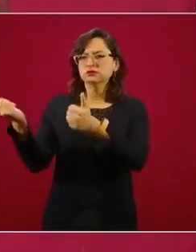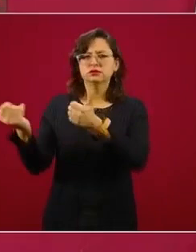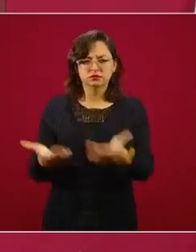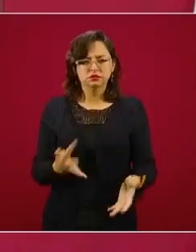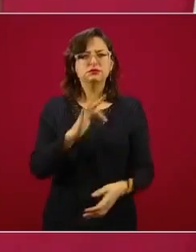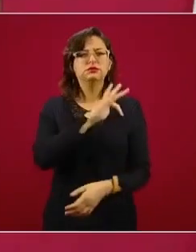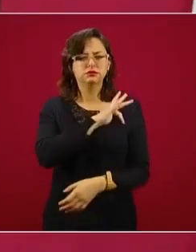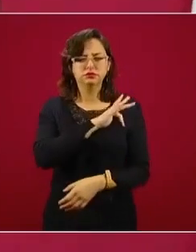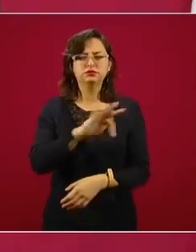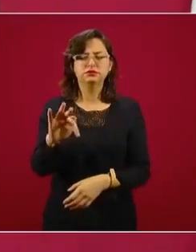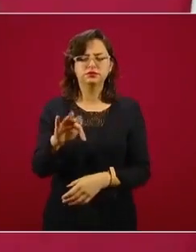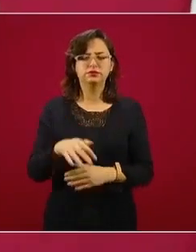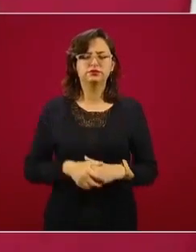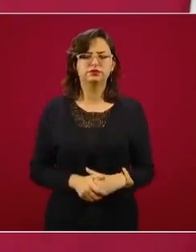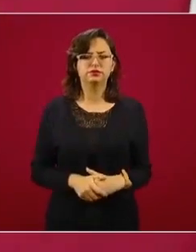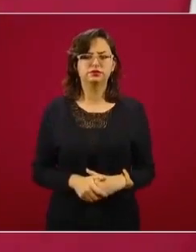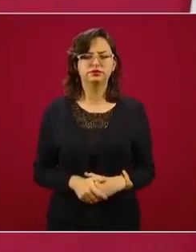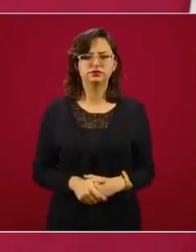En el caso de